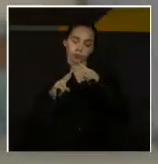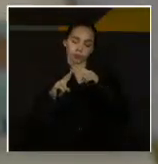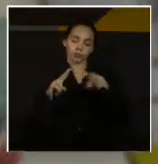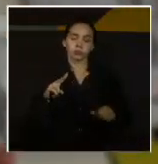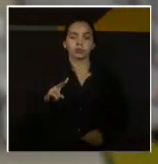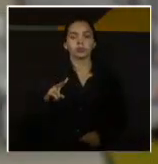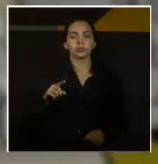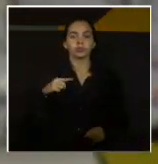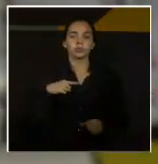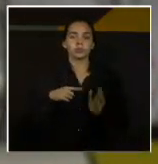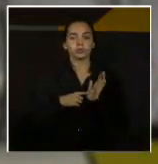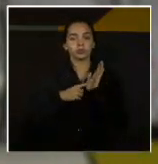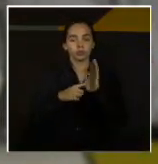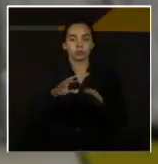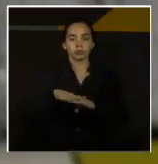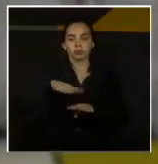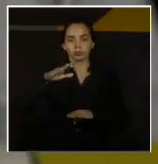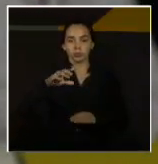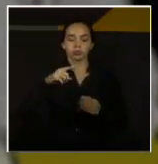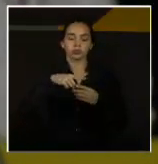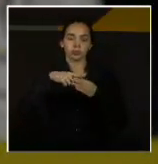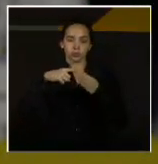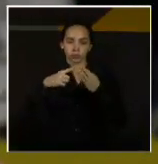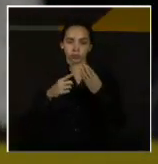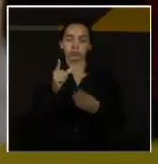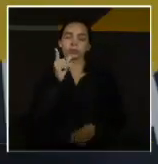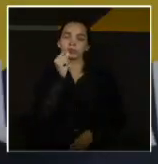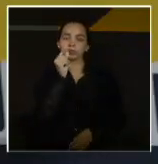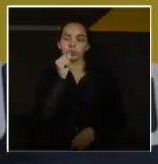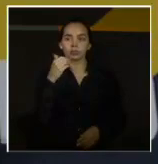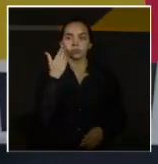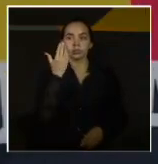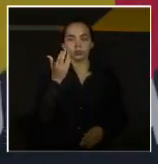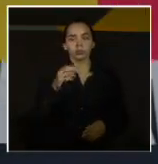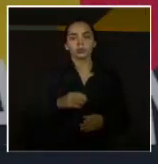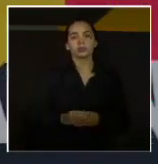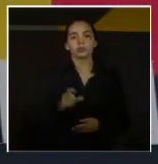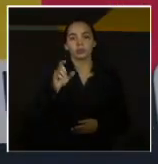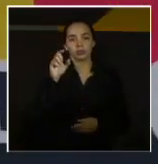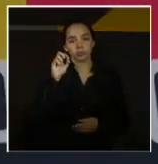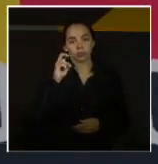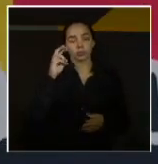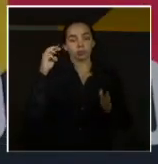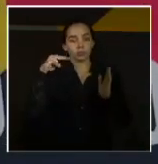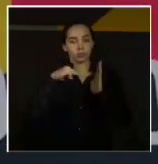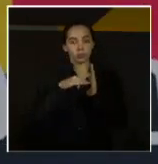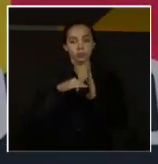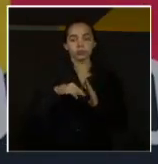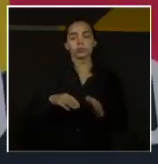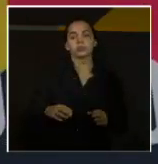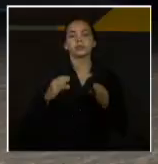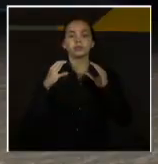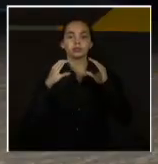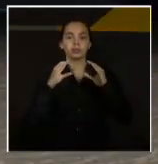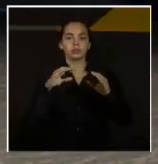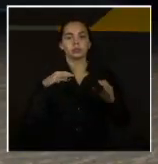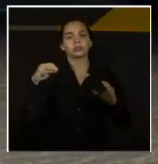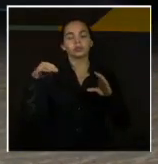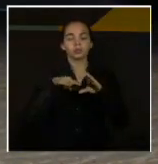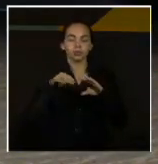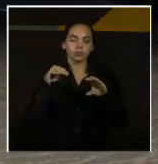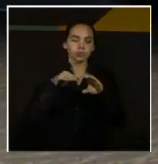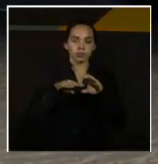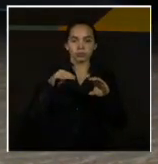planteando el mayor número de elementos de seguridad, queremos llegar a 2,000 elementos más de seguridad, entre los que se incluyan